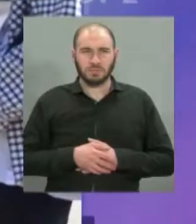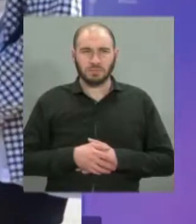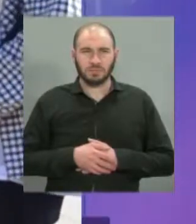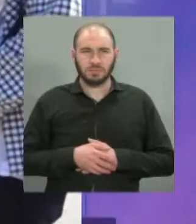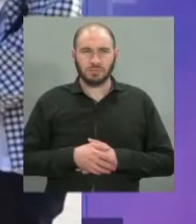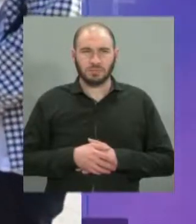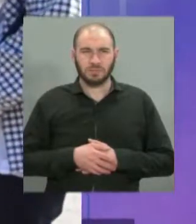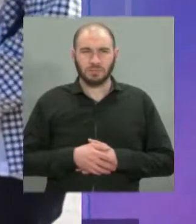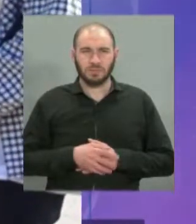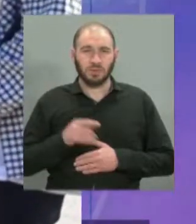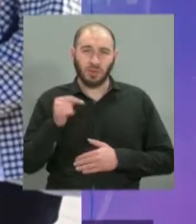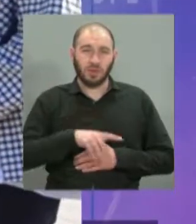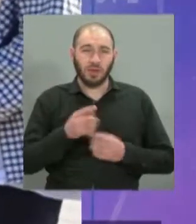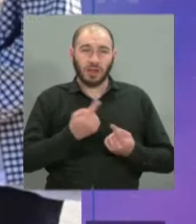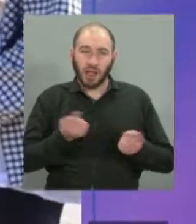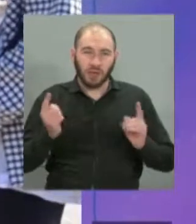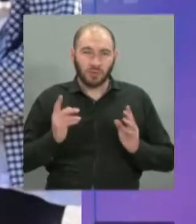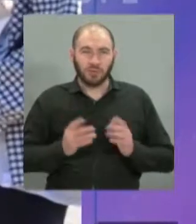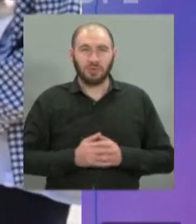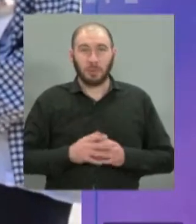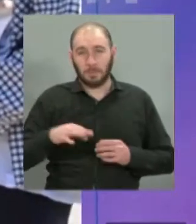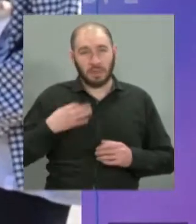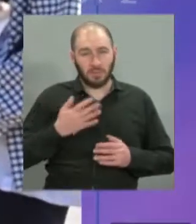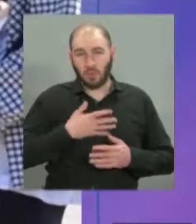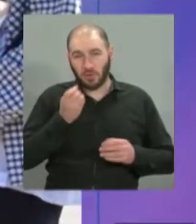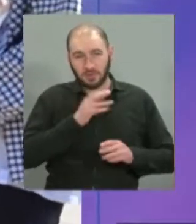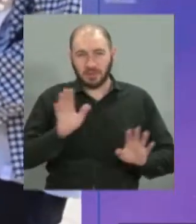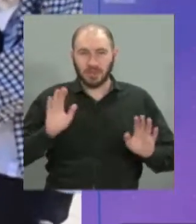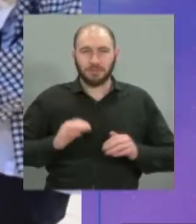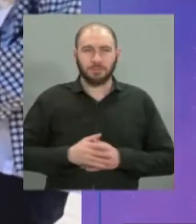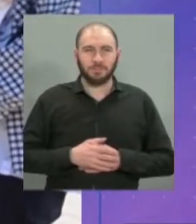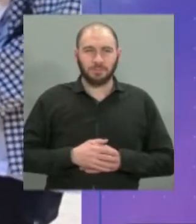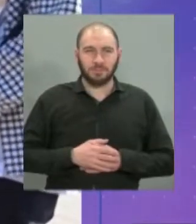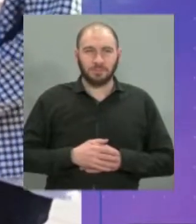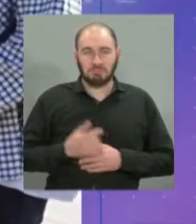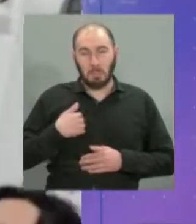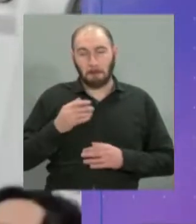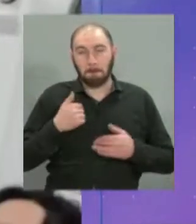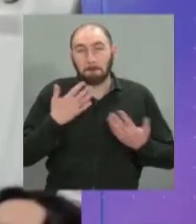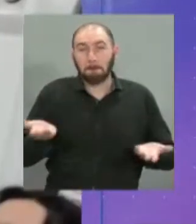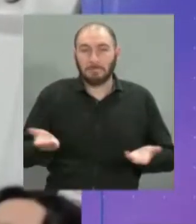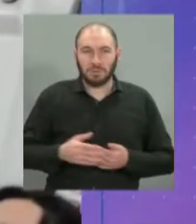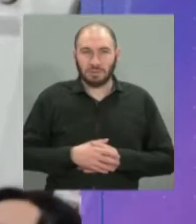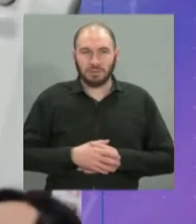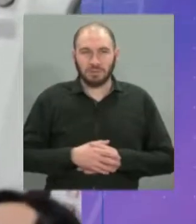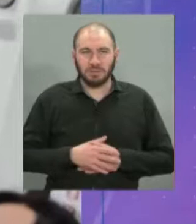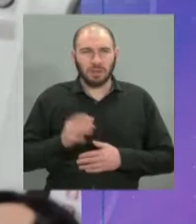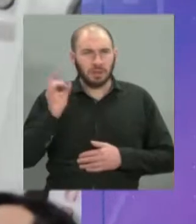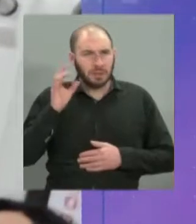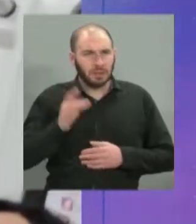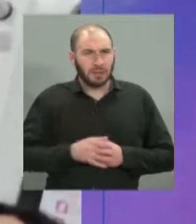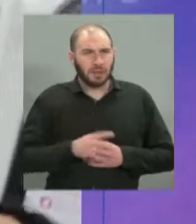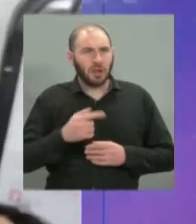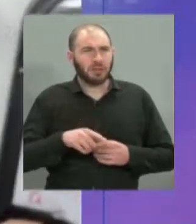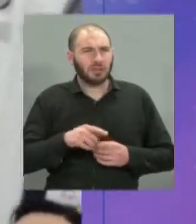Cada uno es dueño de hacer de su vida lo que quiera, ¿no? Así que me da igual. ¿Sí? ¿Les parece lo que están